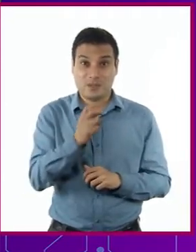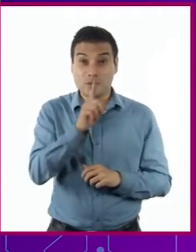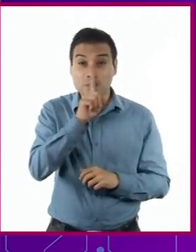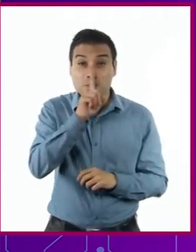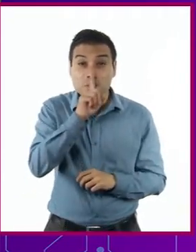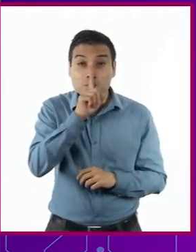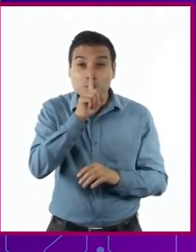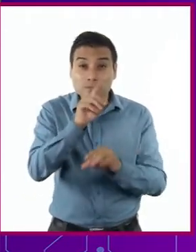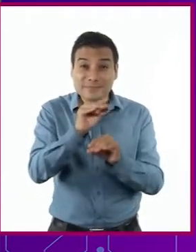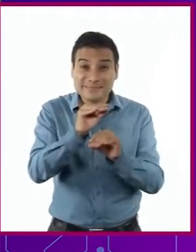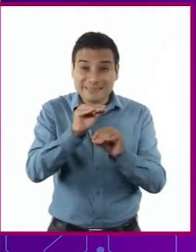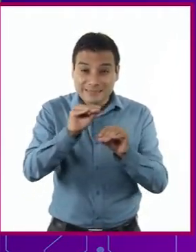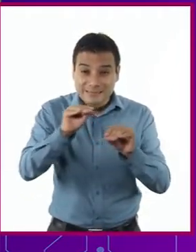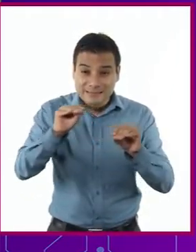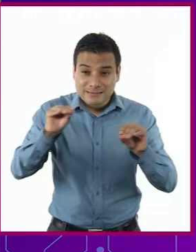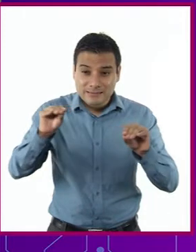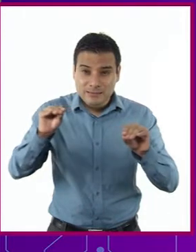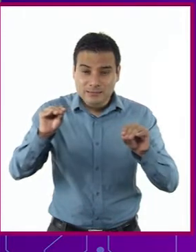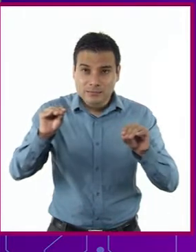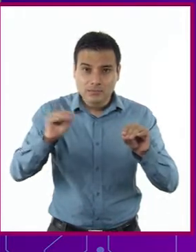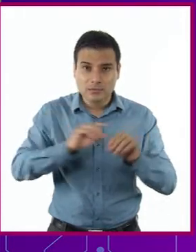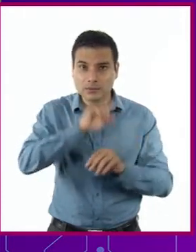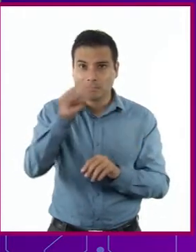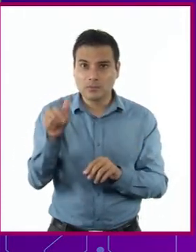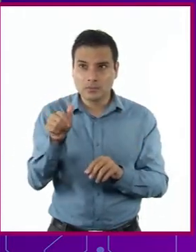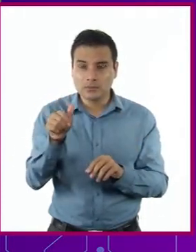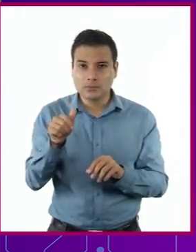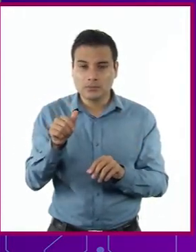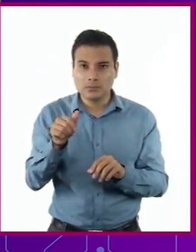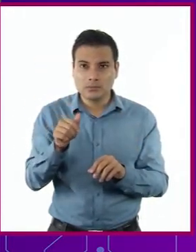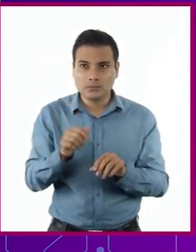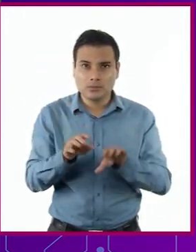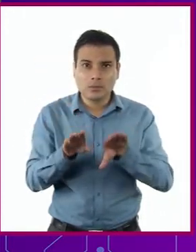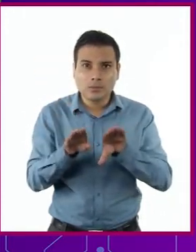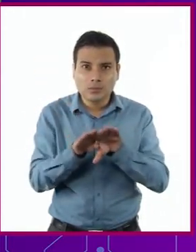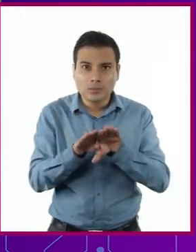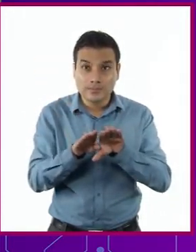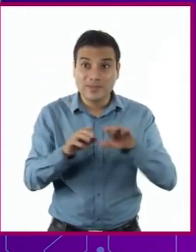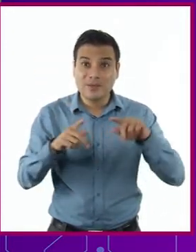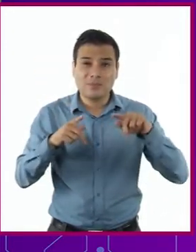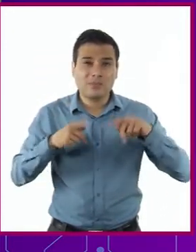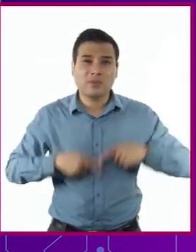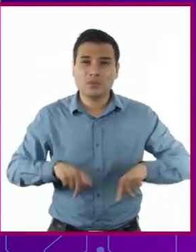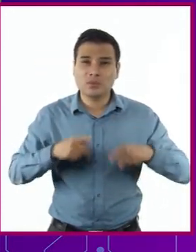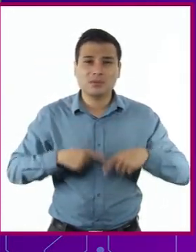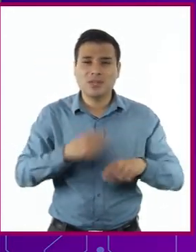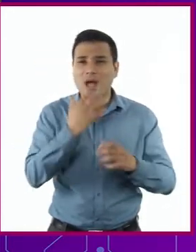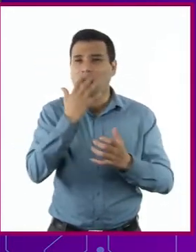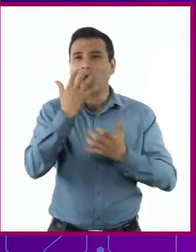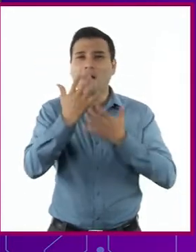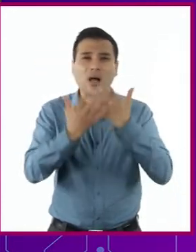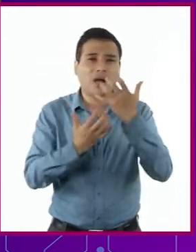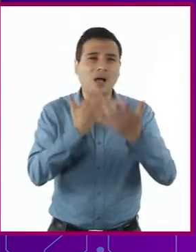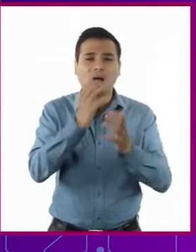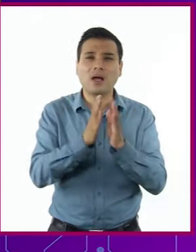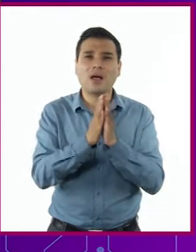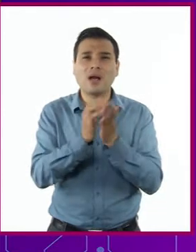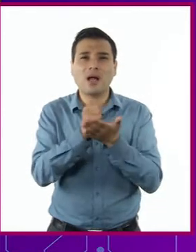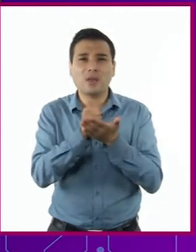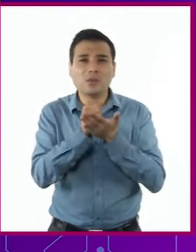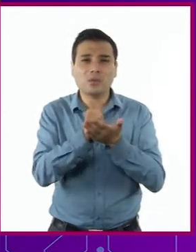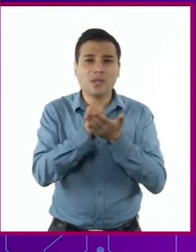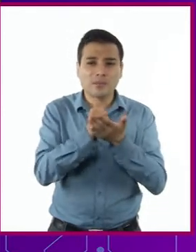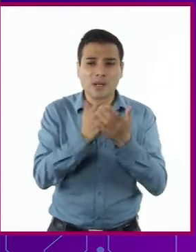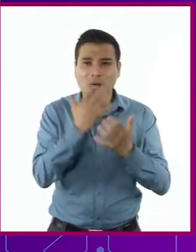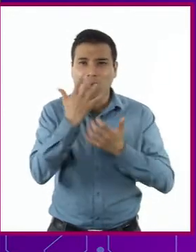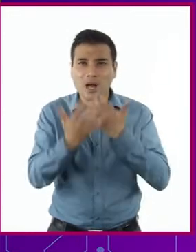silencio, se rompió, en mi caso, por los gritos de los sobrevivientes que estaban pidiendo auxilio. Antes de